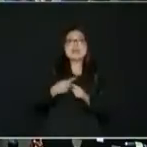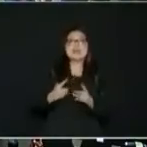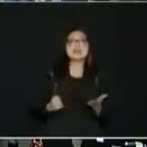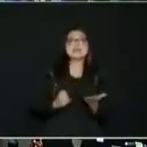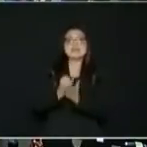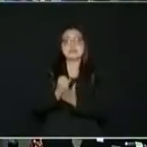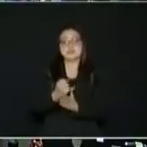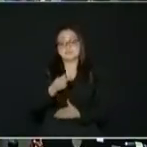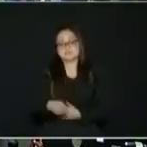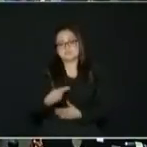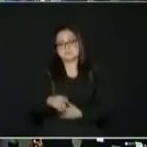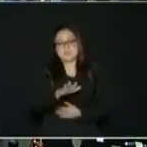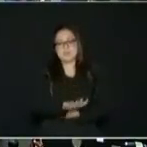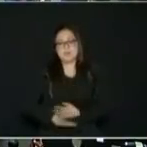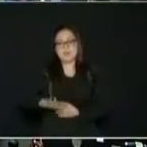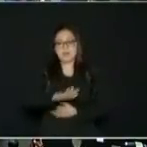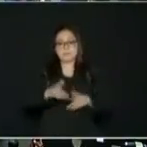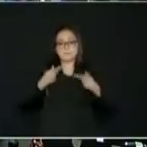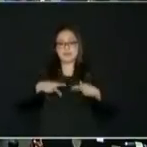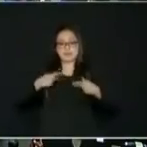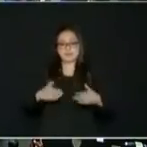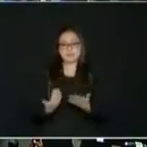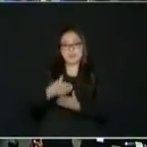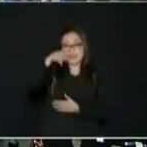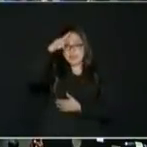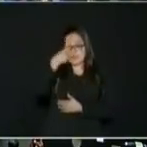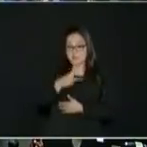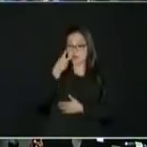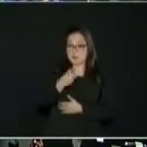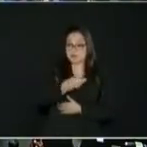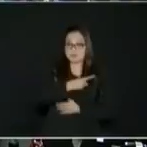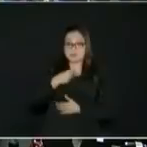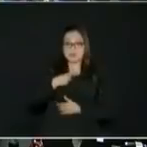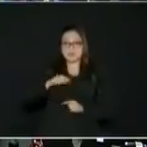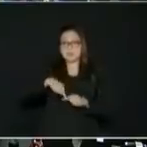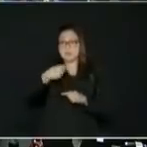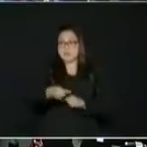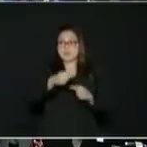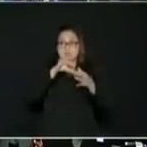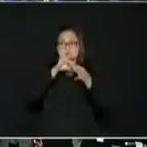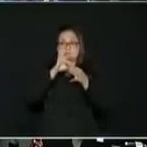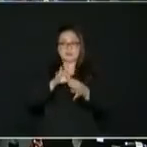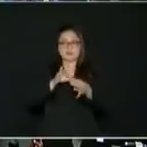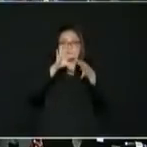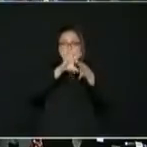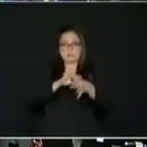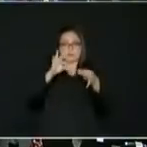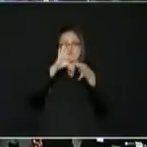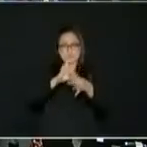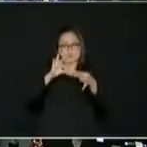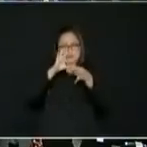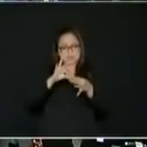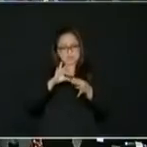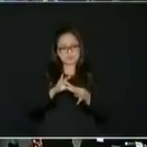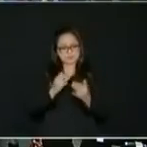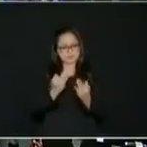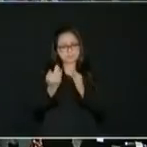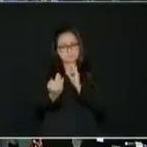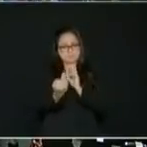emana y a él se le debe rendir cuentas. Y el que promete, el que protesta, se compromete.